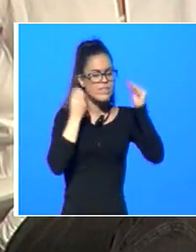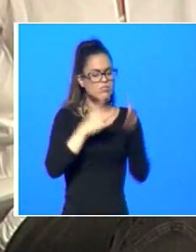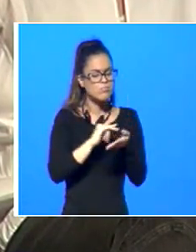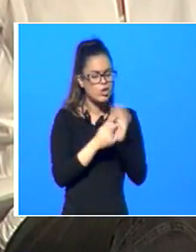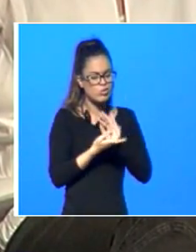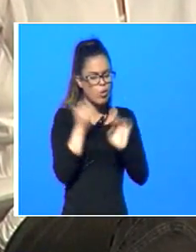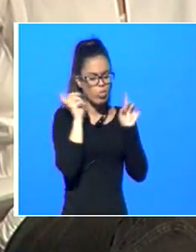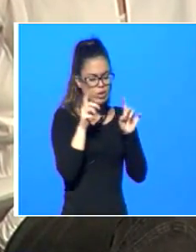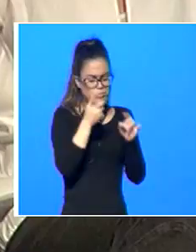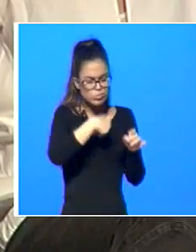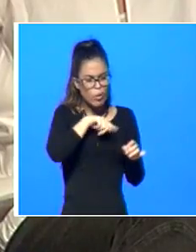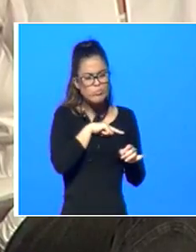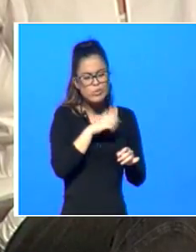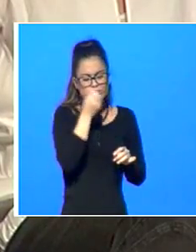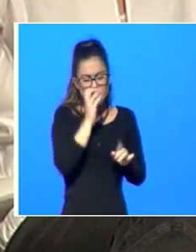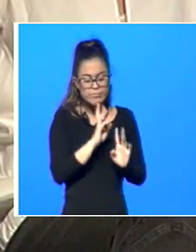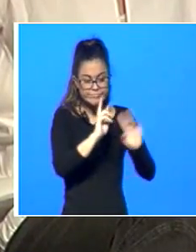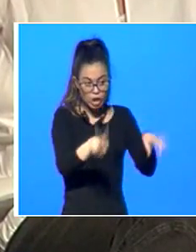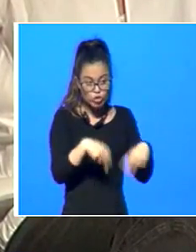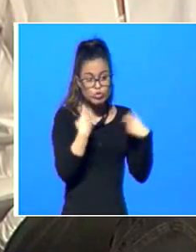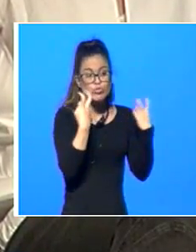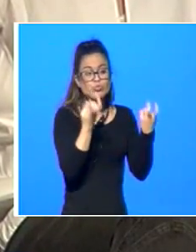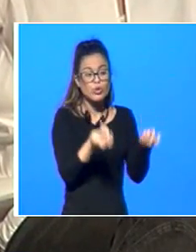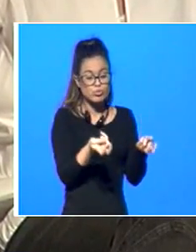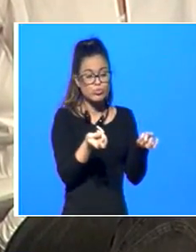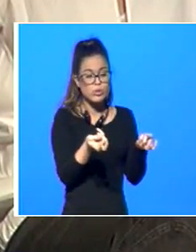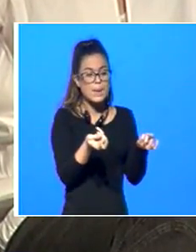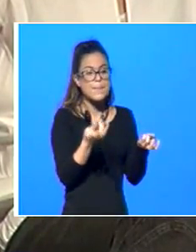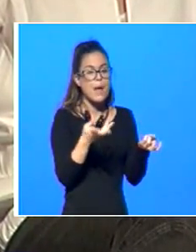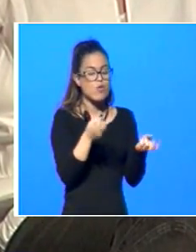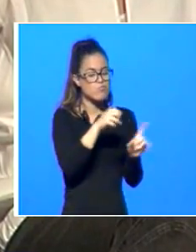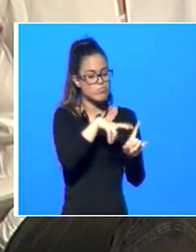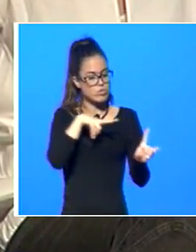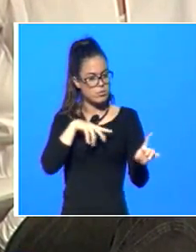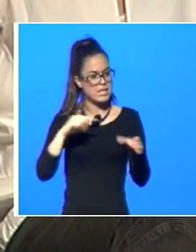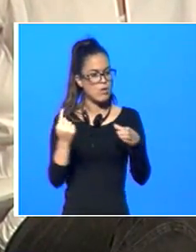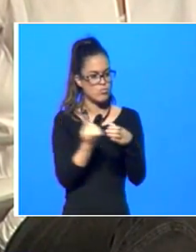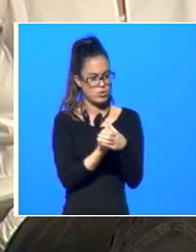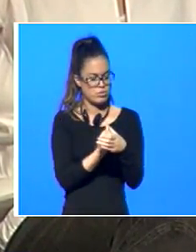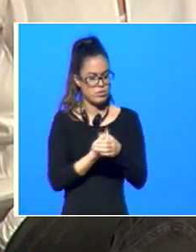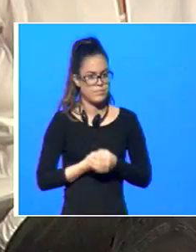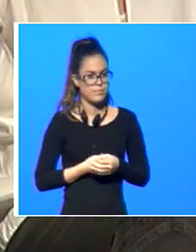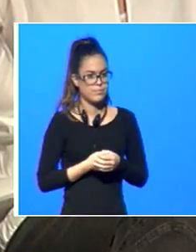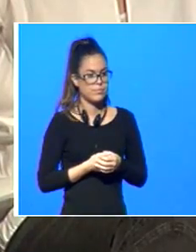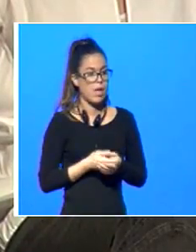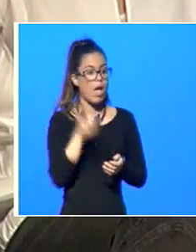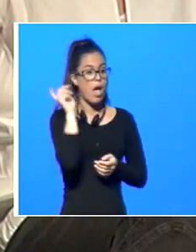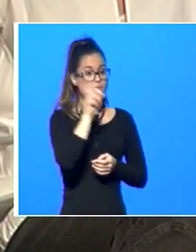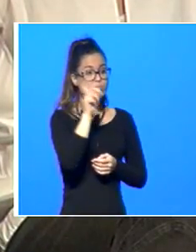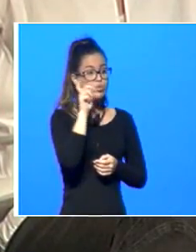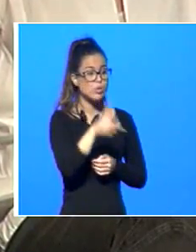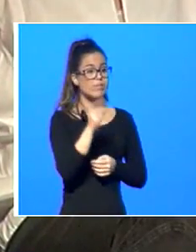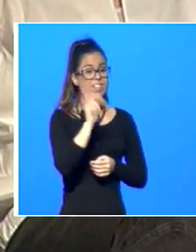y reconstruyan su proyecto educativo desde la óptica inclusiva. Hay que dar al profesorado